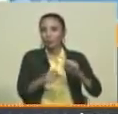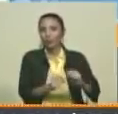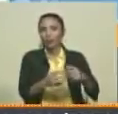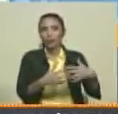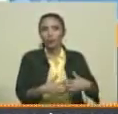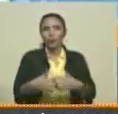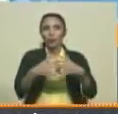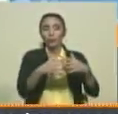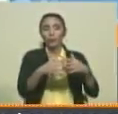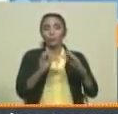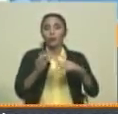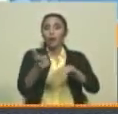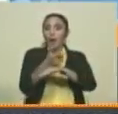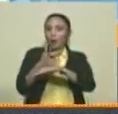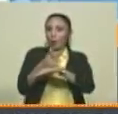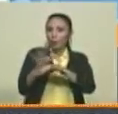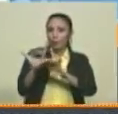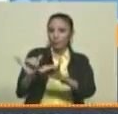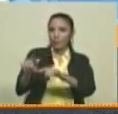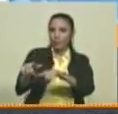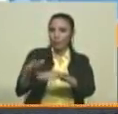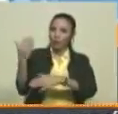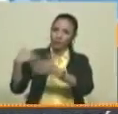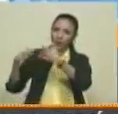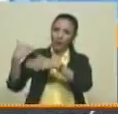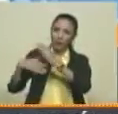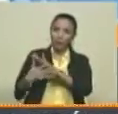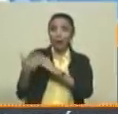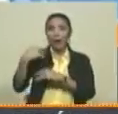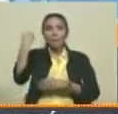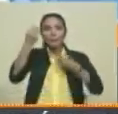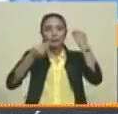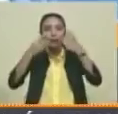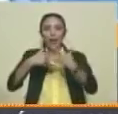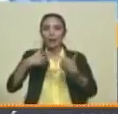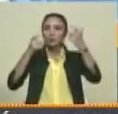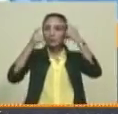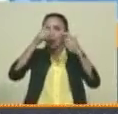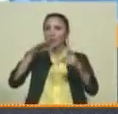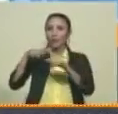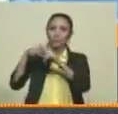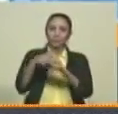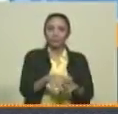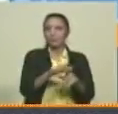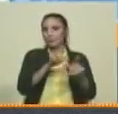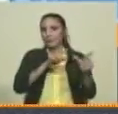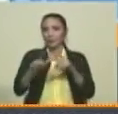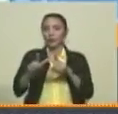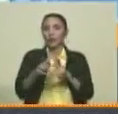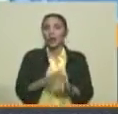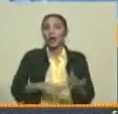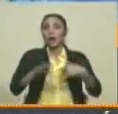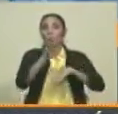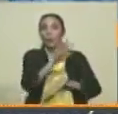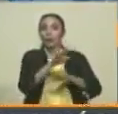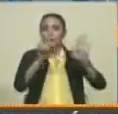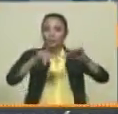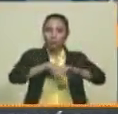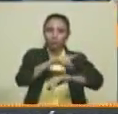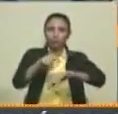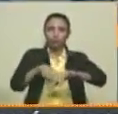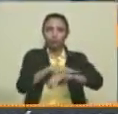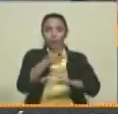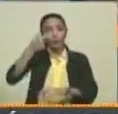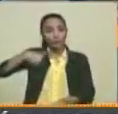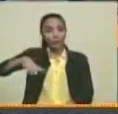El gobierno imperialista de entonces creyó que había derrocado a Chávez. Y en 47 horas, el pueblo